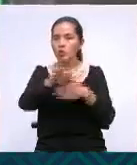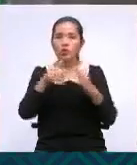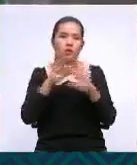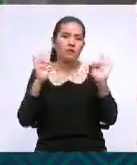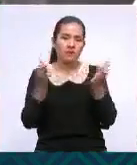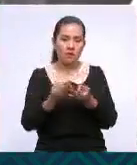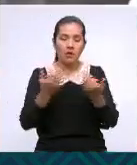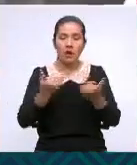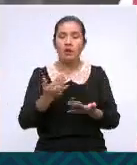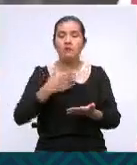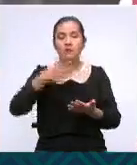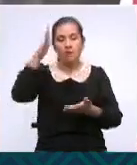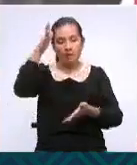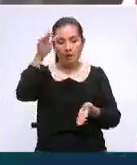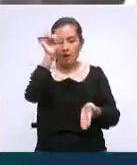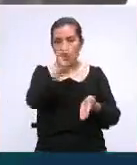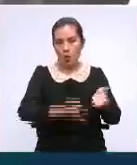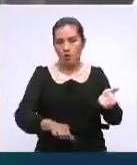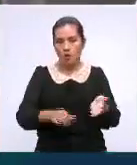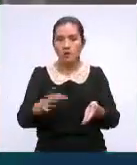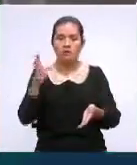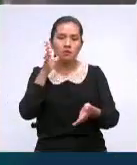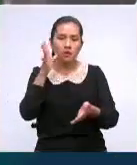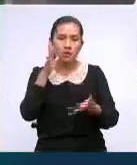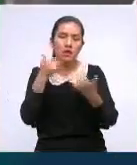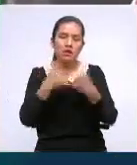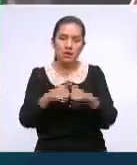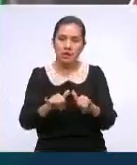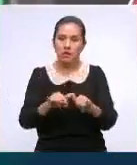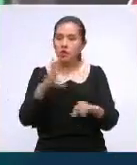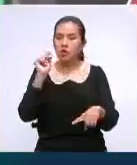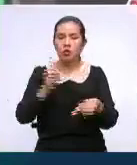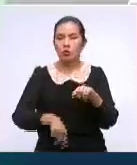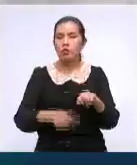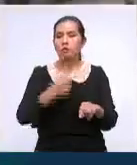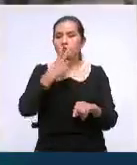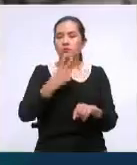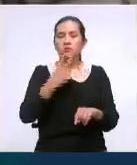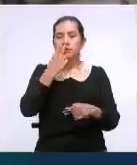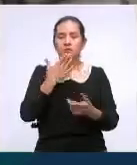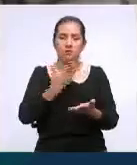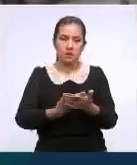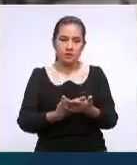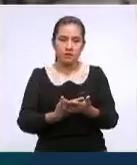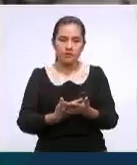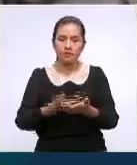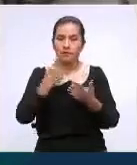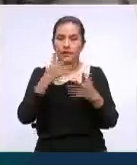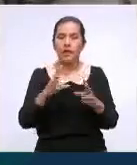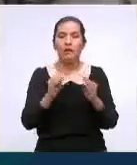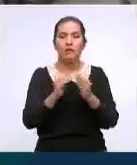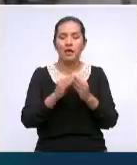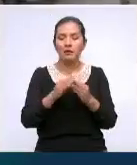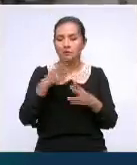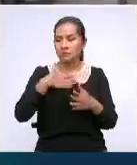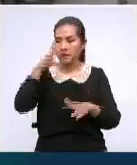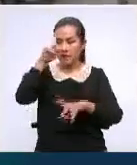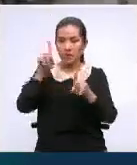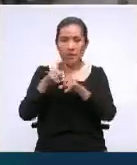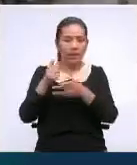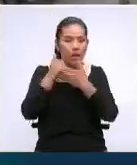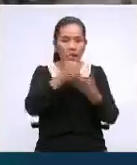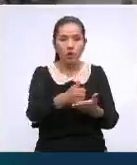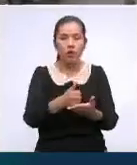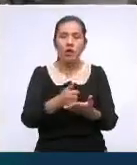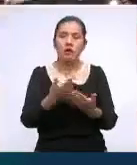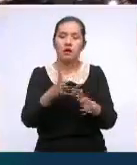papá ahorita está en cirugía, mi mamá está con oxígeno, no puede respirar. O sea, mi hermano fue atacado por defender a la familia que estaba atacada,